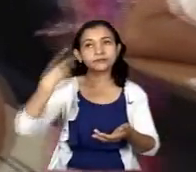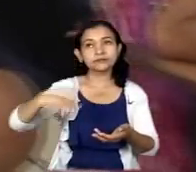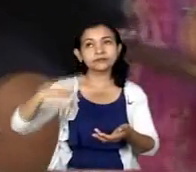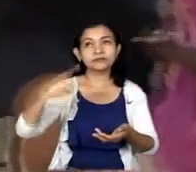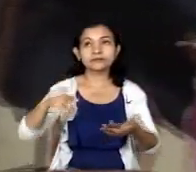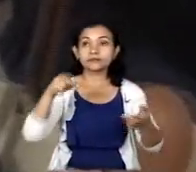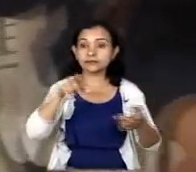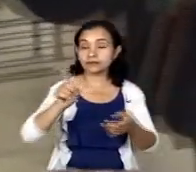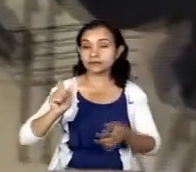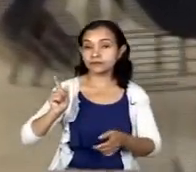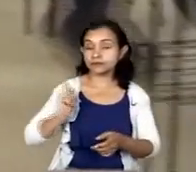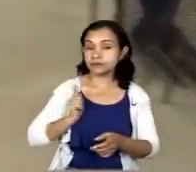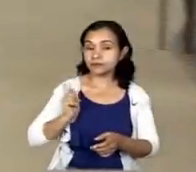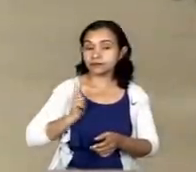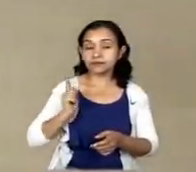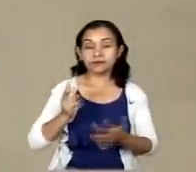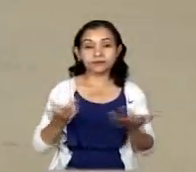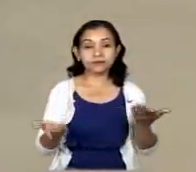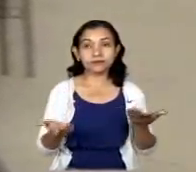que tener